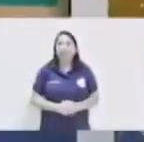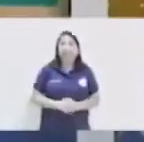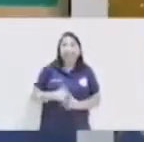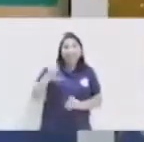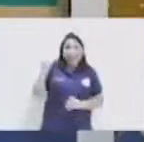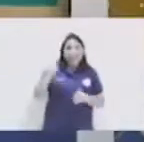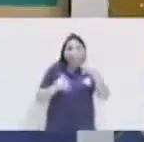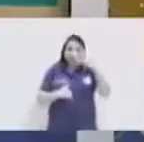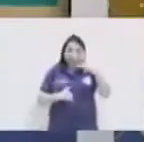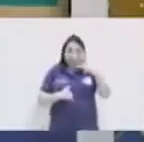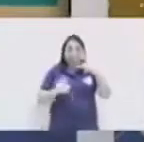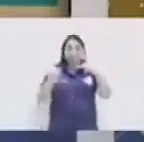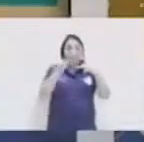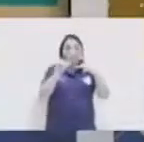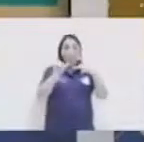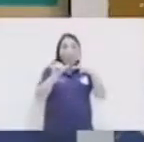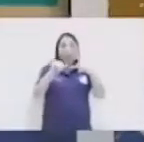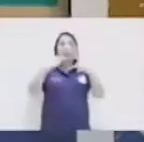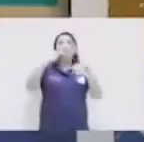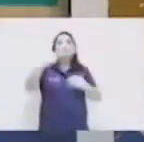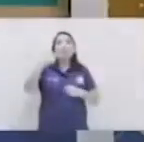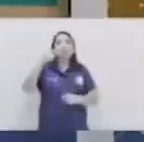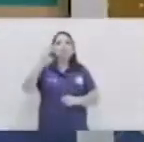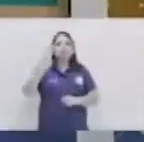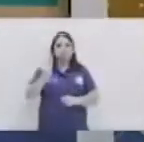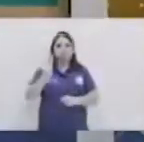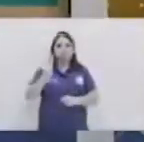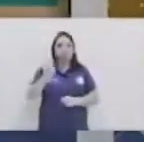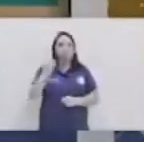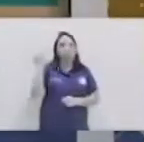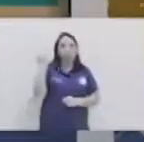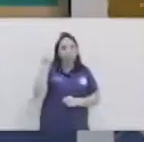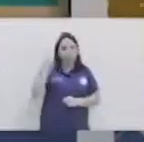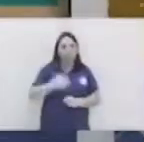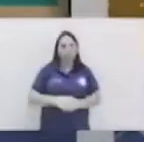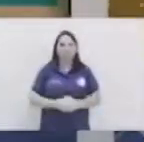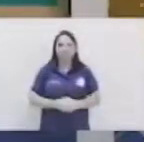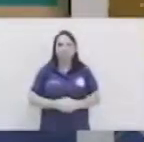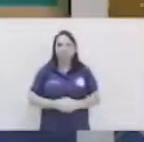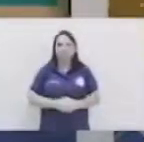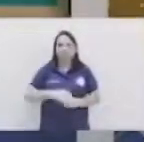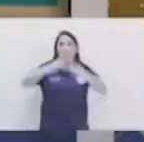me quedaría K es igual a menos 4, que sería el segundo valor